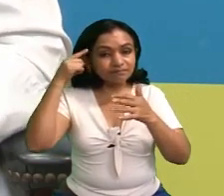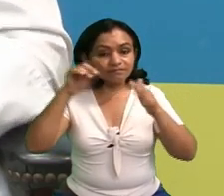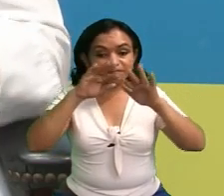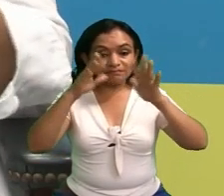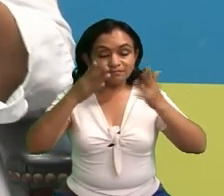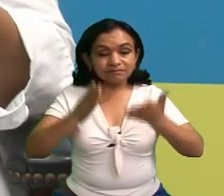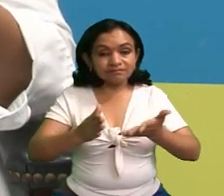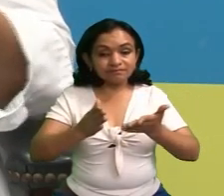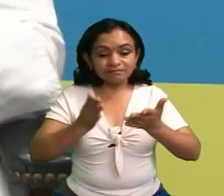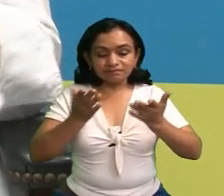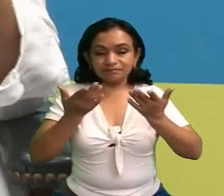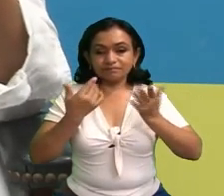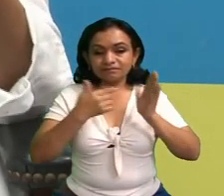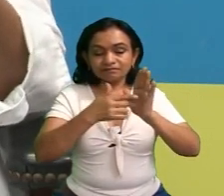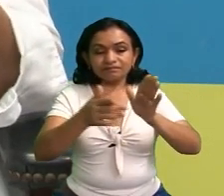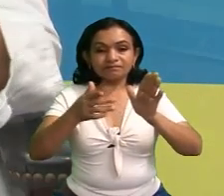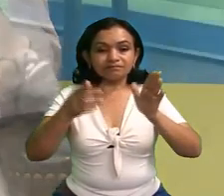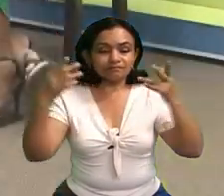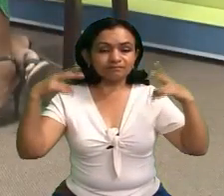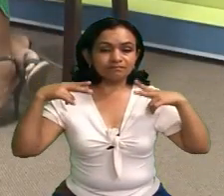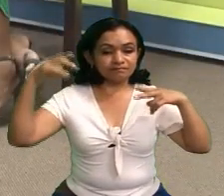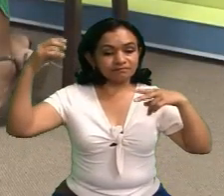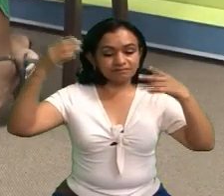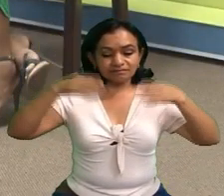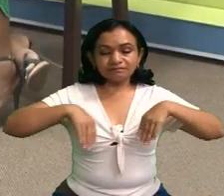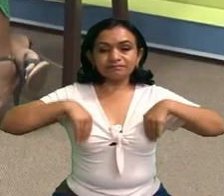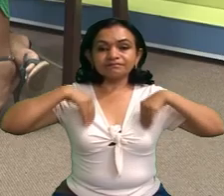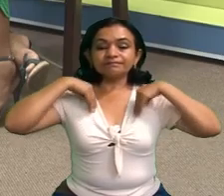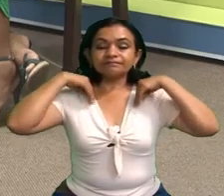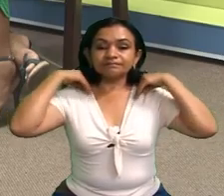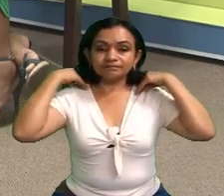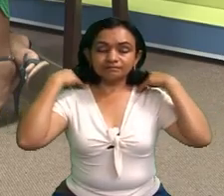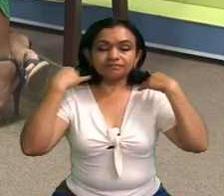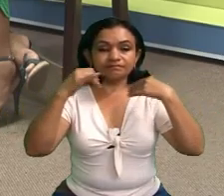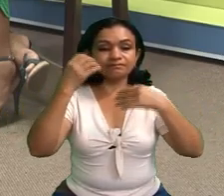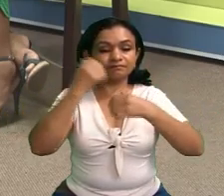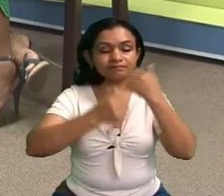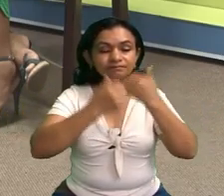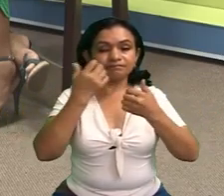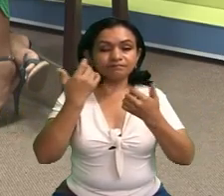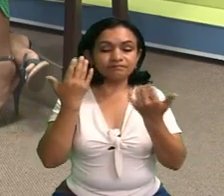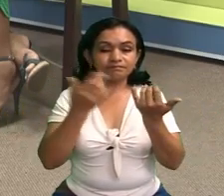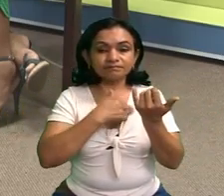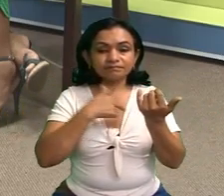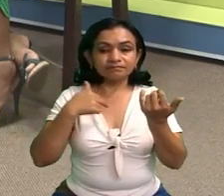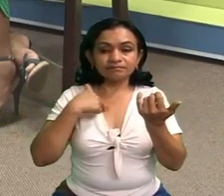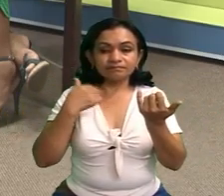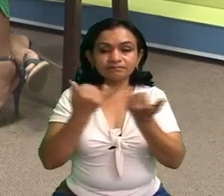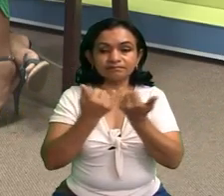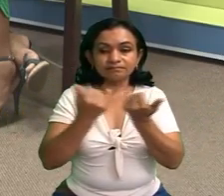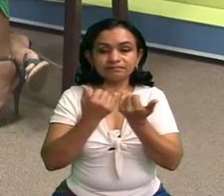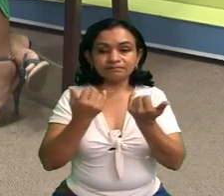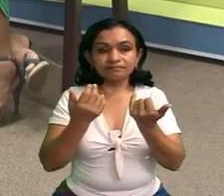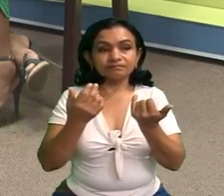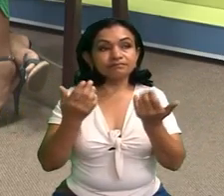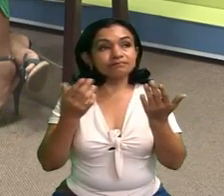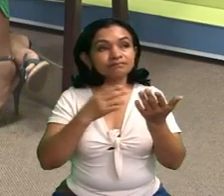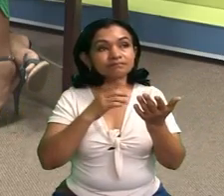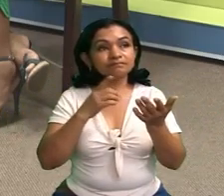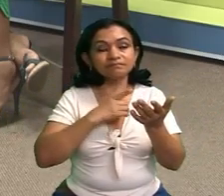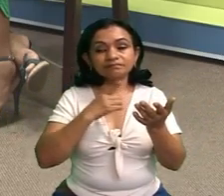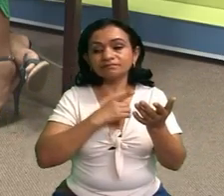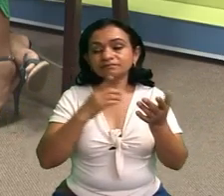mujer y quiere lucir en verano un traje de baño. Entonces, sí puede afectar la parte emocional y eso sí es importante tratarlo. Ok, doctora, ok,